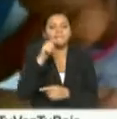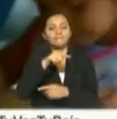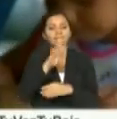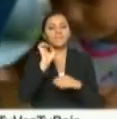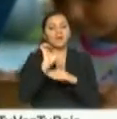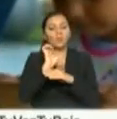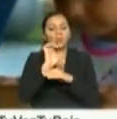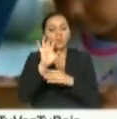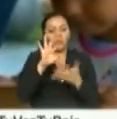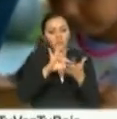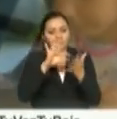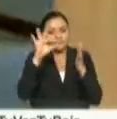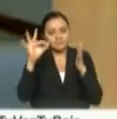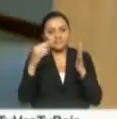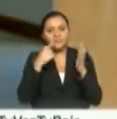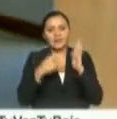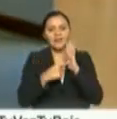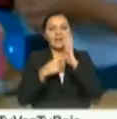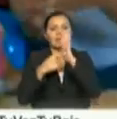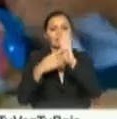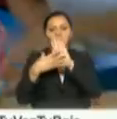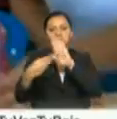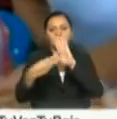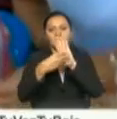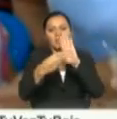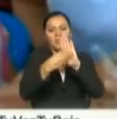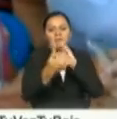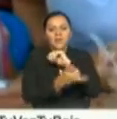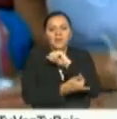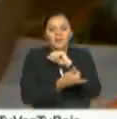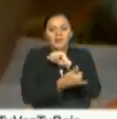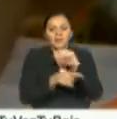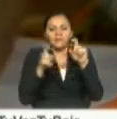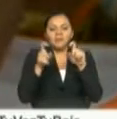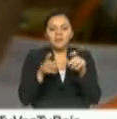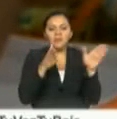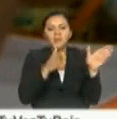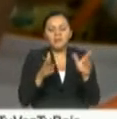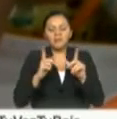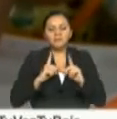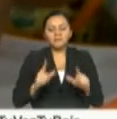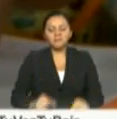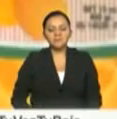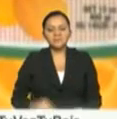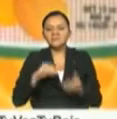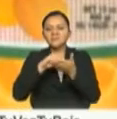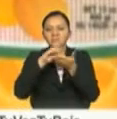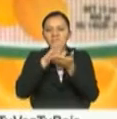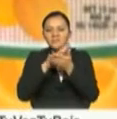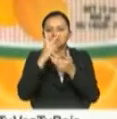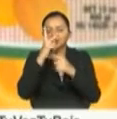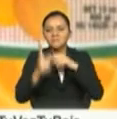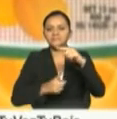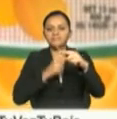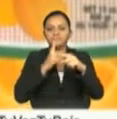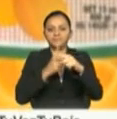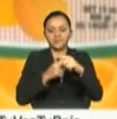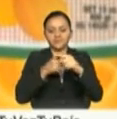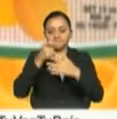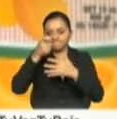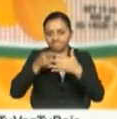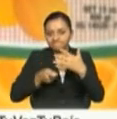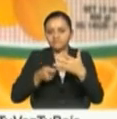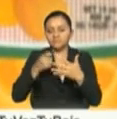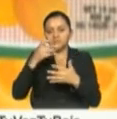es identificado como un ejemplo a seguir por las políticas públicas de salud que aplica, a lo cual se suma el sistema de etiquetado